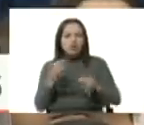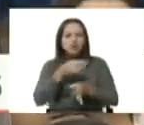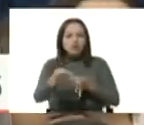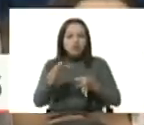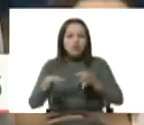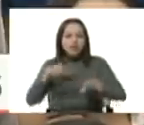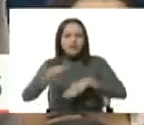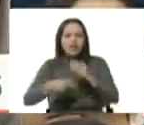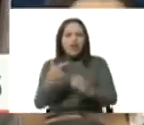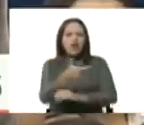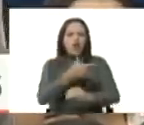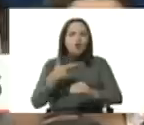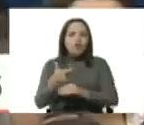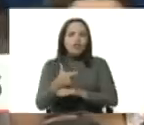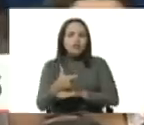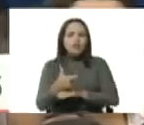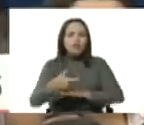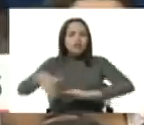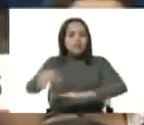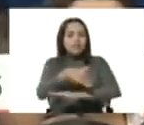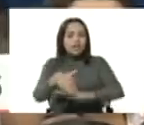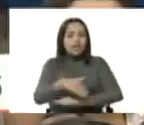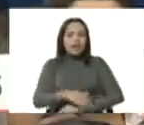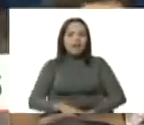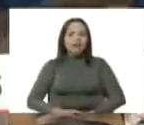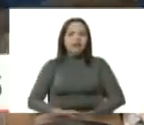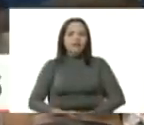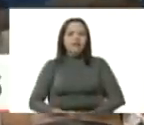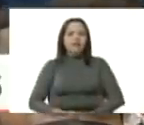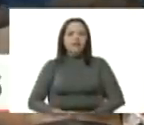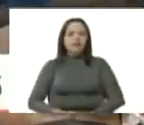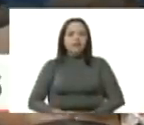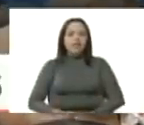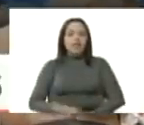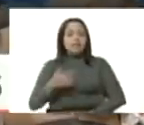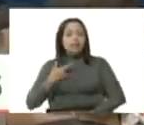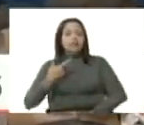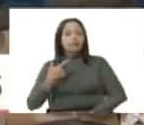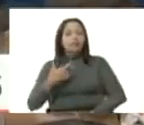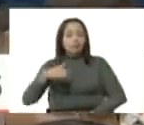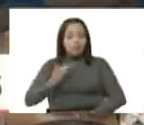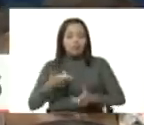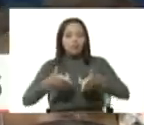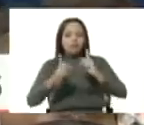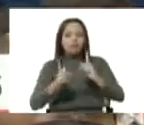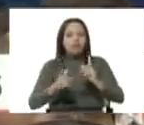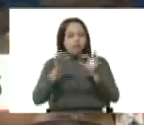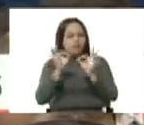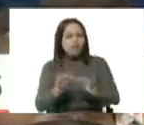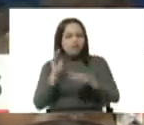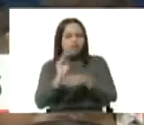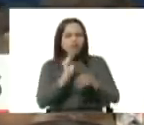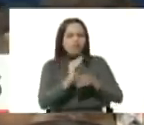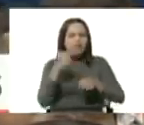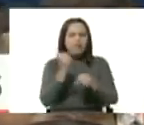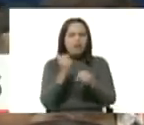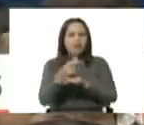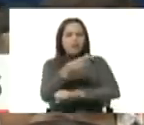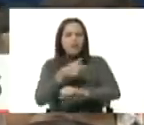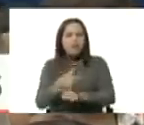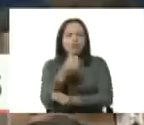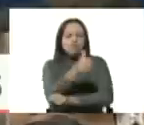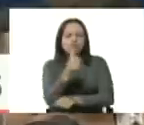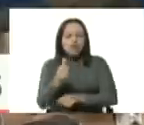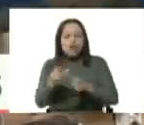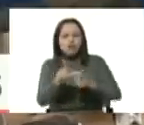el gobierno de eficiencia de calle. Eso nos va a permitir a nosotros garantizar la gestión de gobierno en cada uno de los sectores, sobre